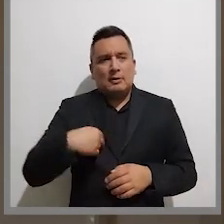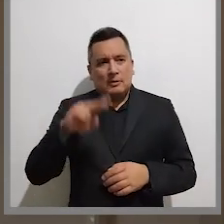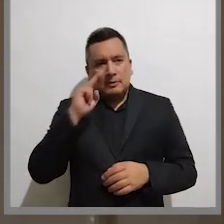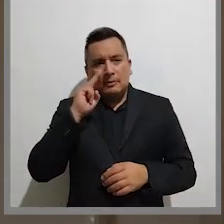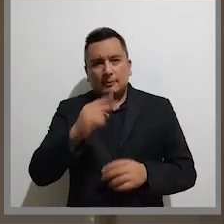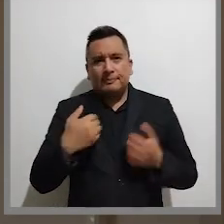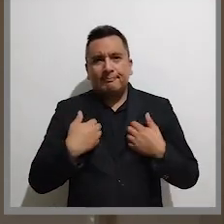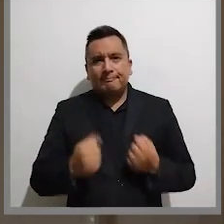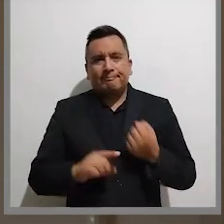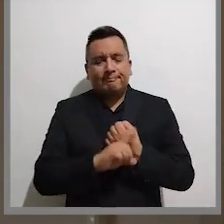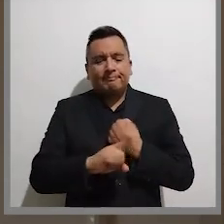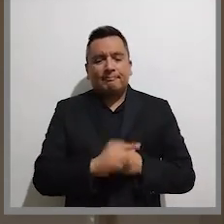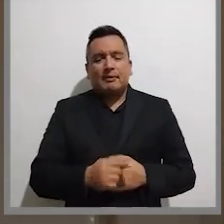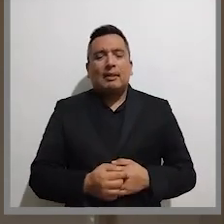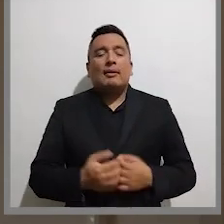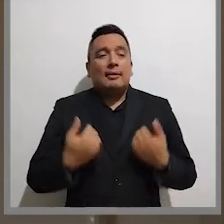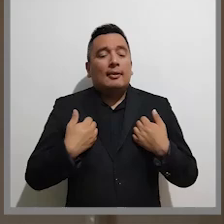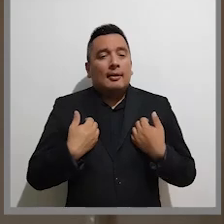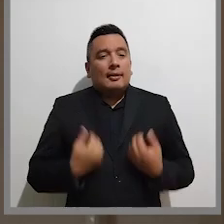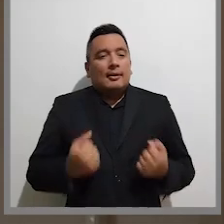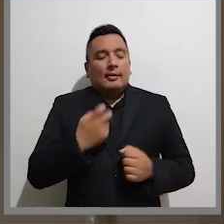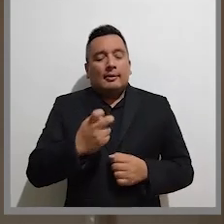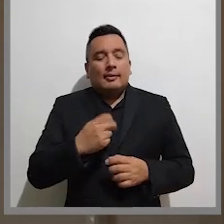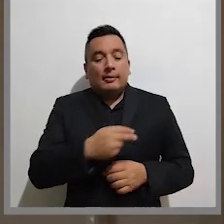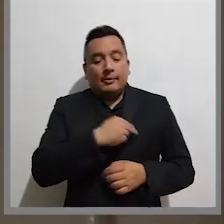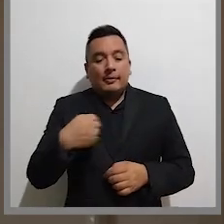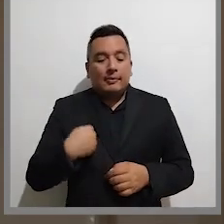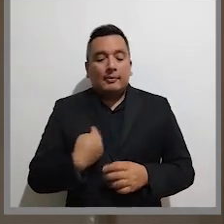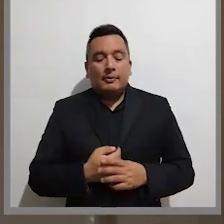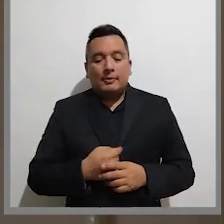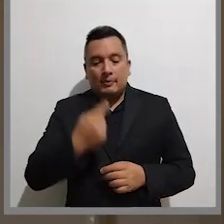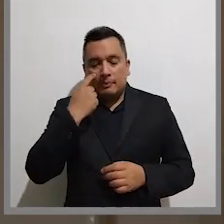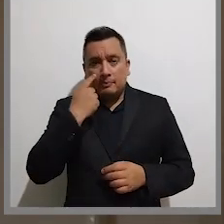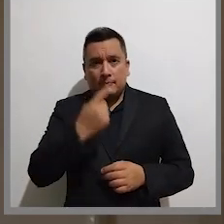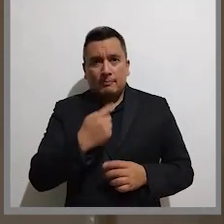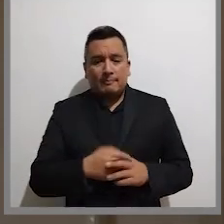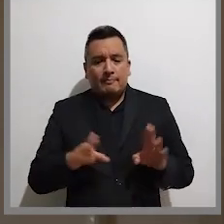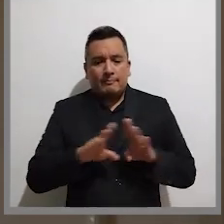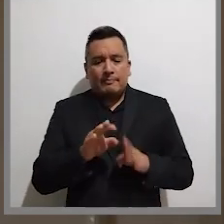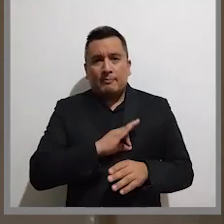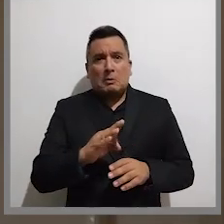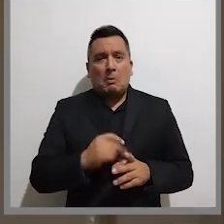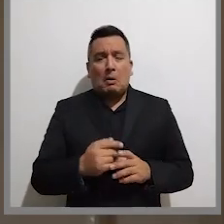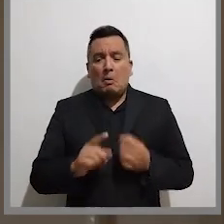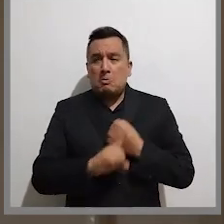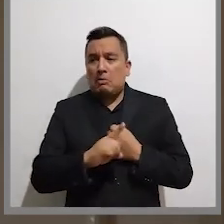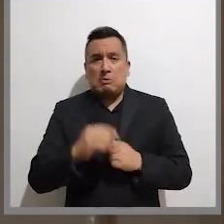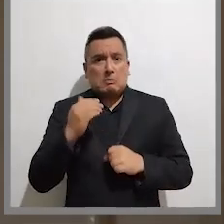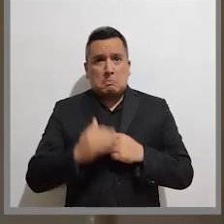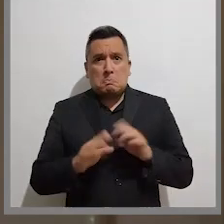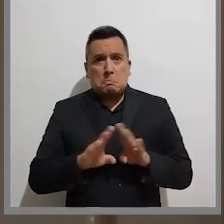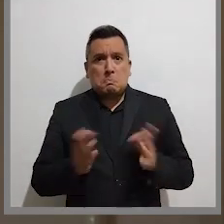profunda esta problemática, a entenderla y a poder definir cómo es que se puede salir de un círculo de violencia,